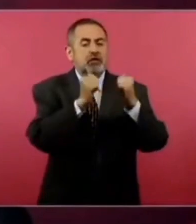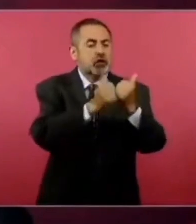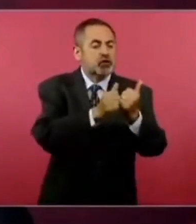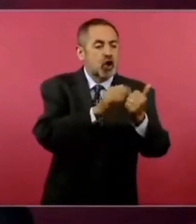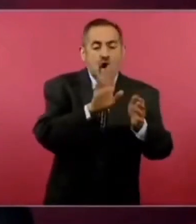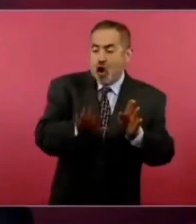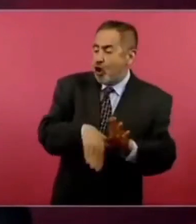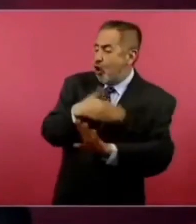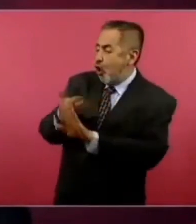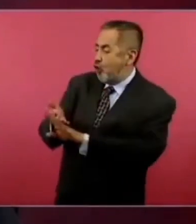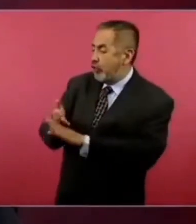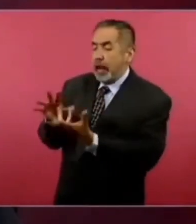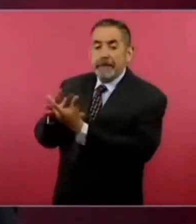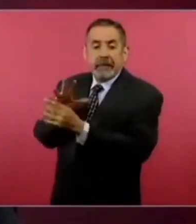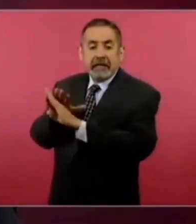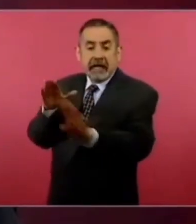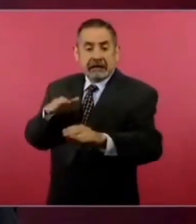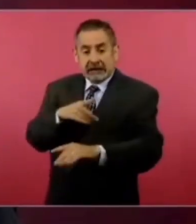antimigrantes